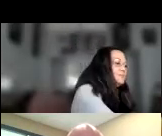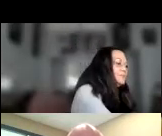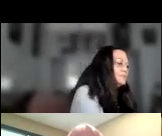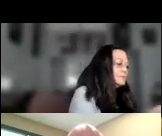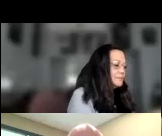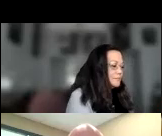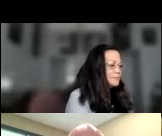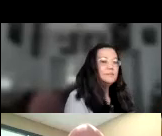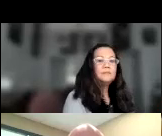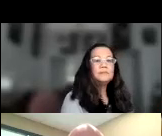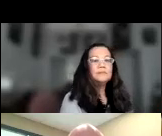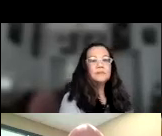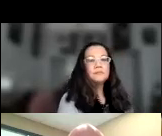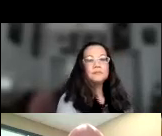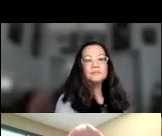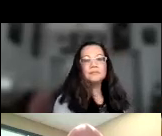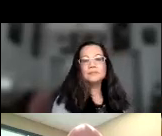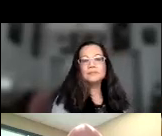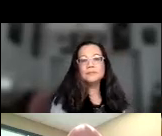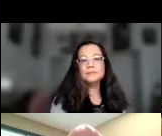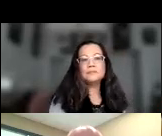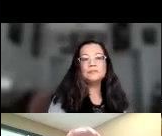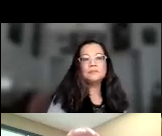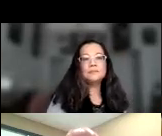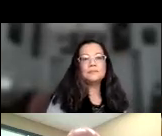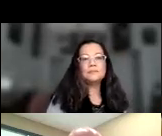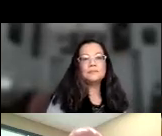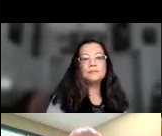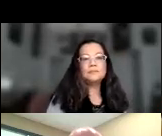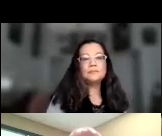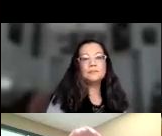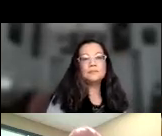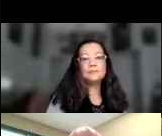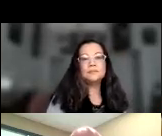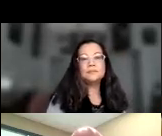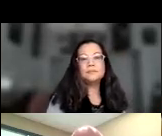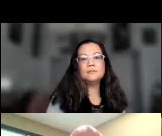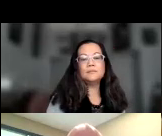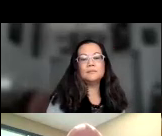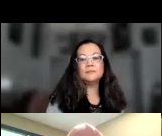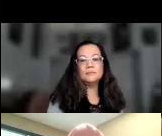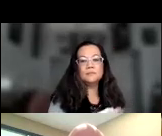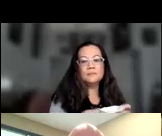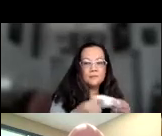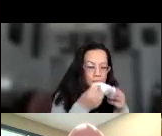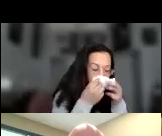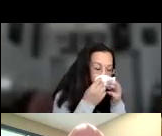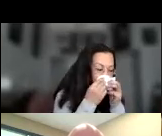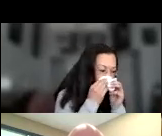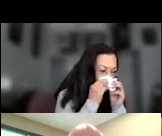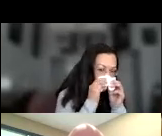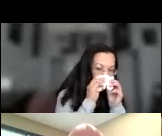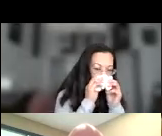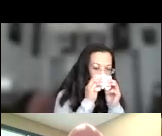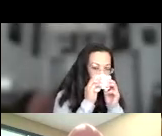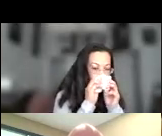enlace para lo que es la compra de servicio e información. Y lo voy a